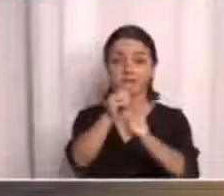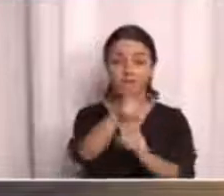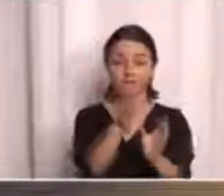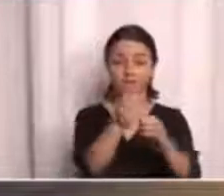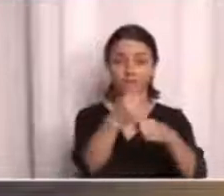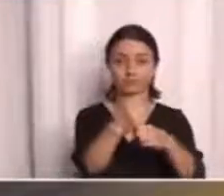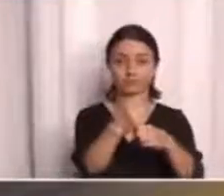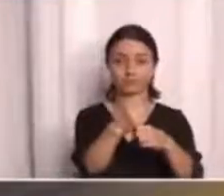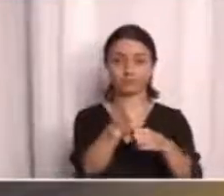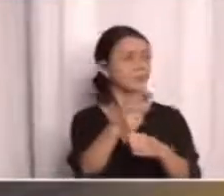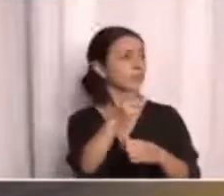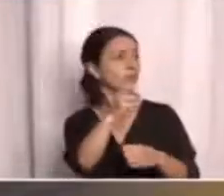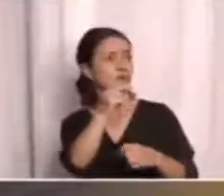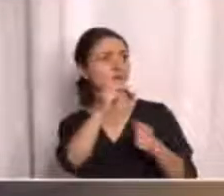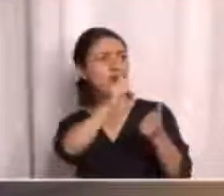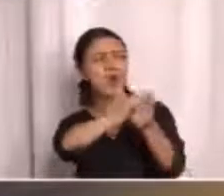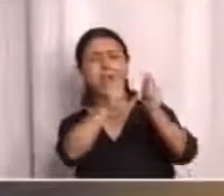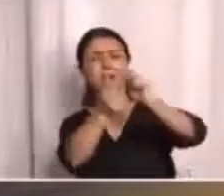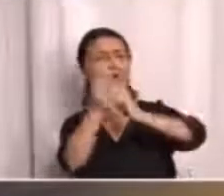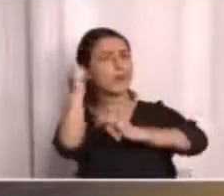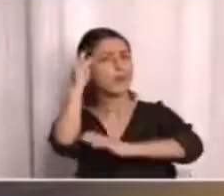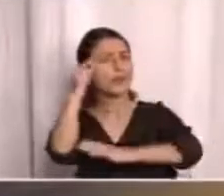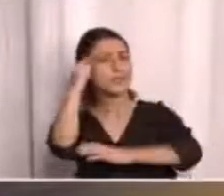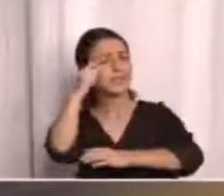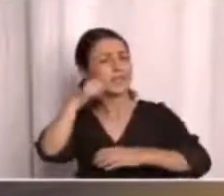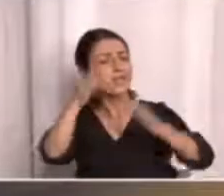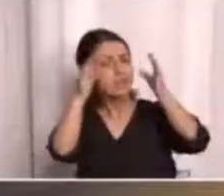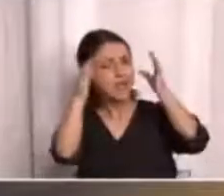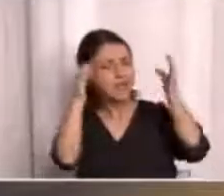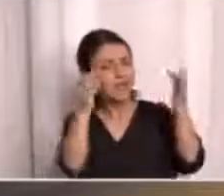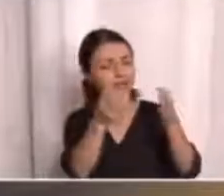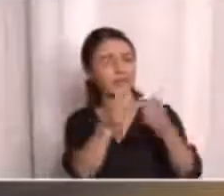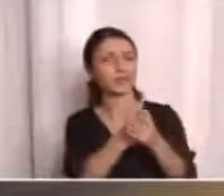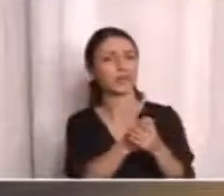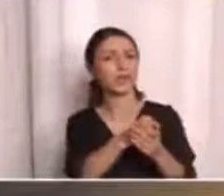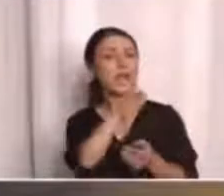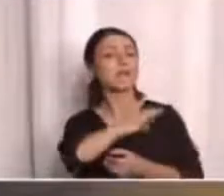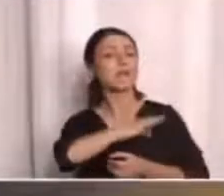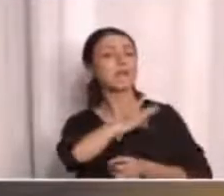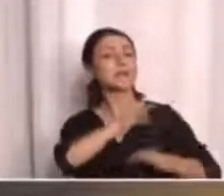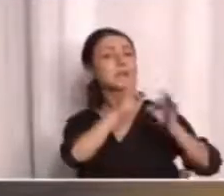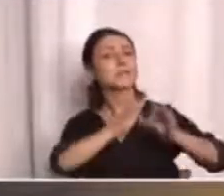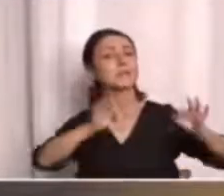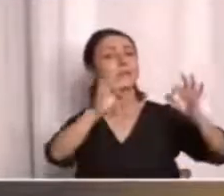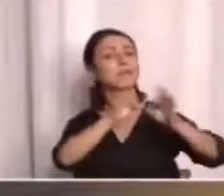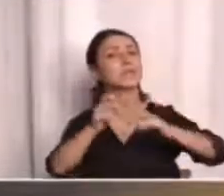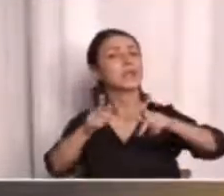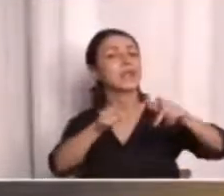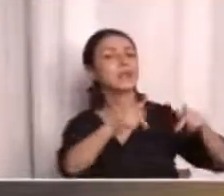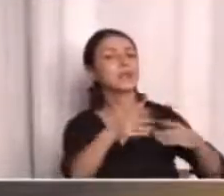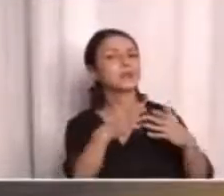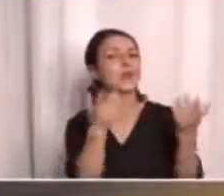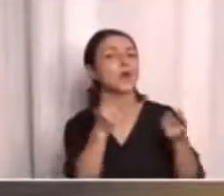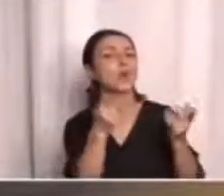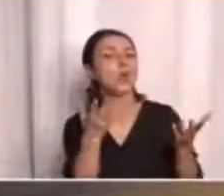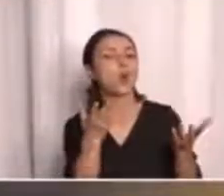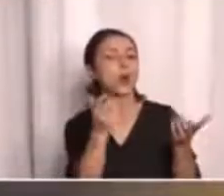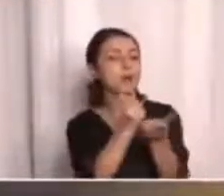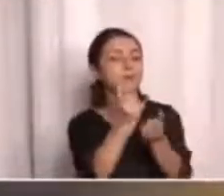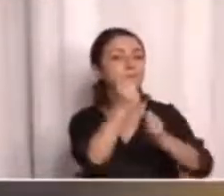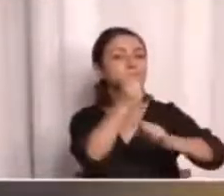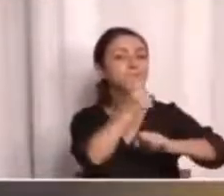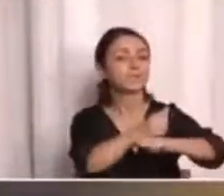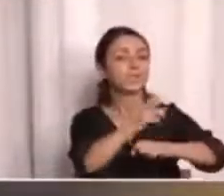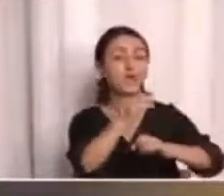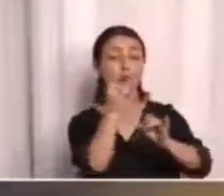creadas. No, José María, la reforma del Estado tiene que estar orientada al hecho de que el bienestar fundamental de la persona sea el que prevalezca, no el interés de